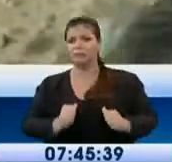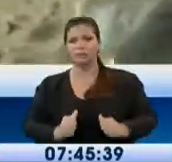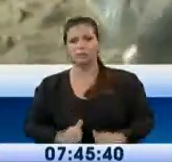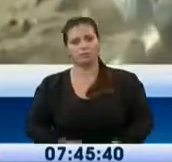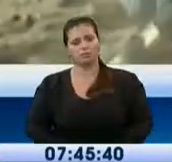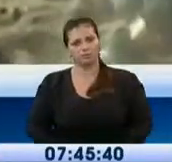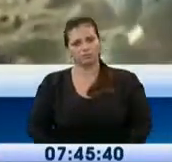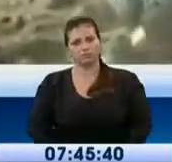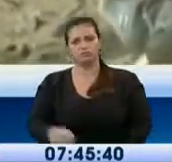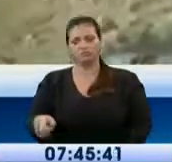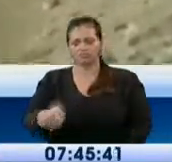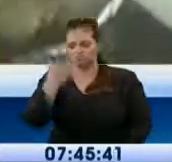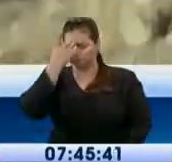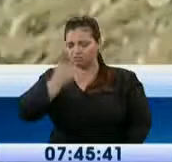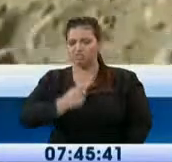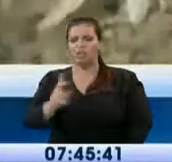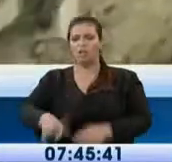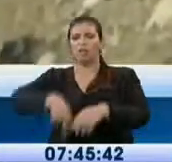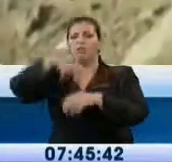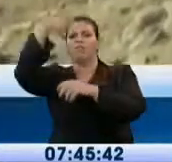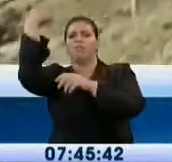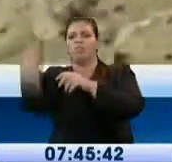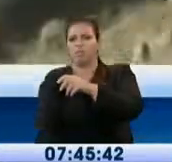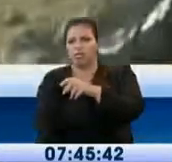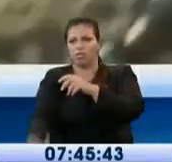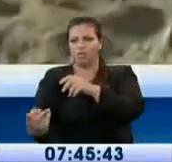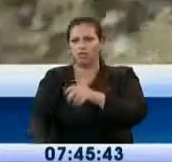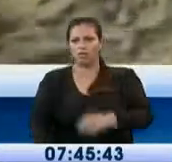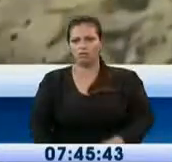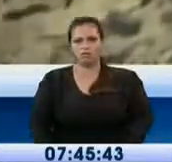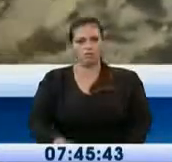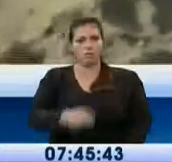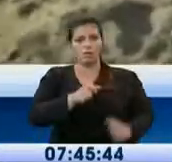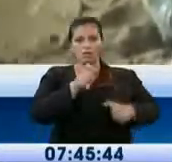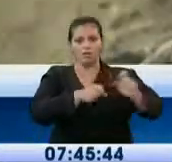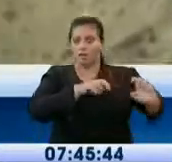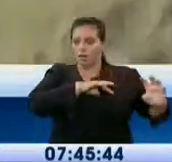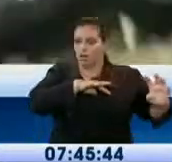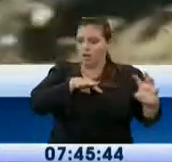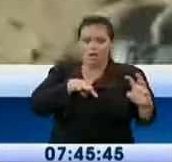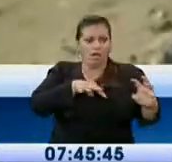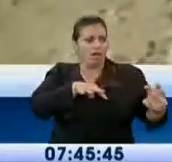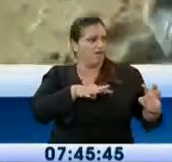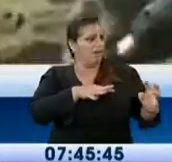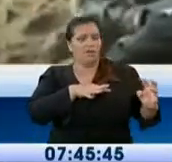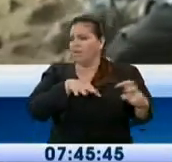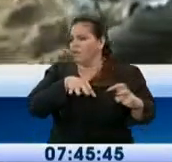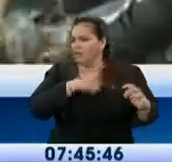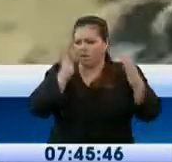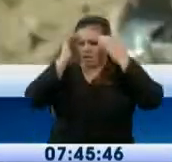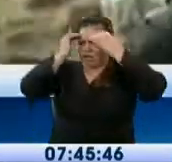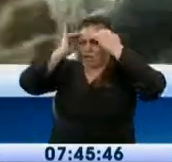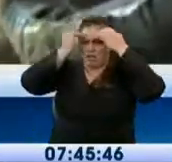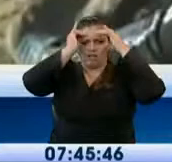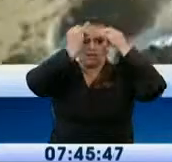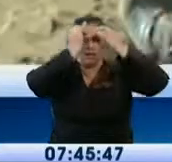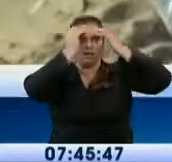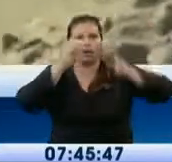efectivo acude en su apoyo ante lo empinado del lugar. Otros moradores también ayudan y controlan la